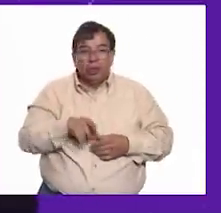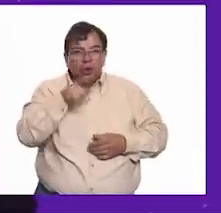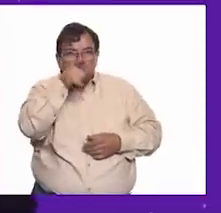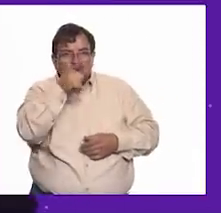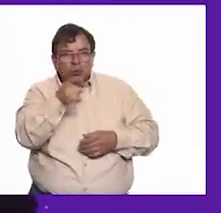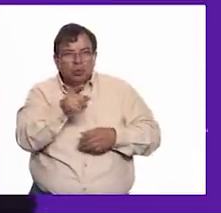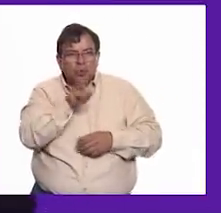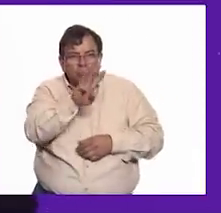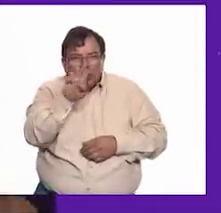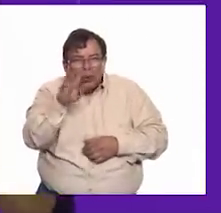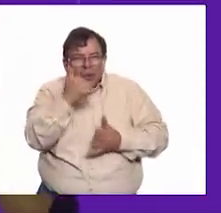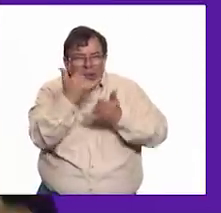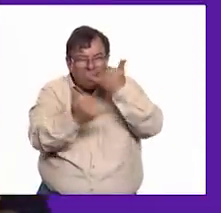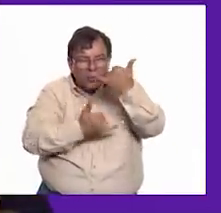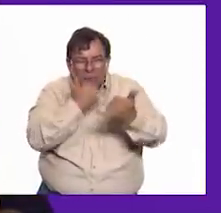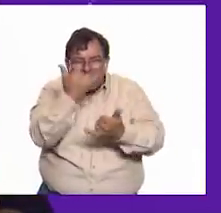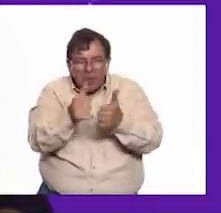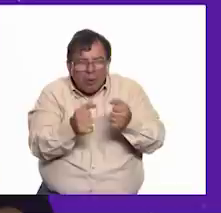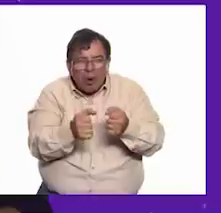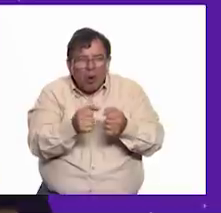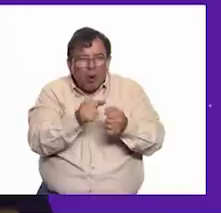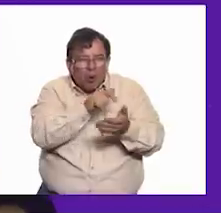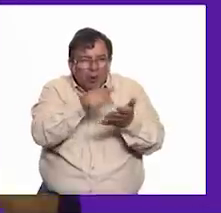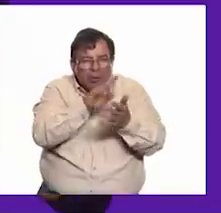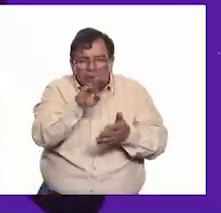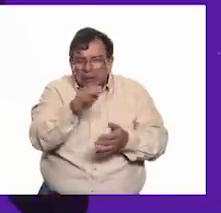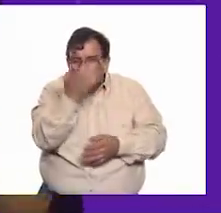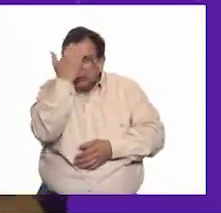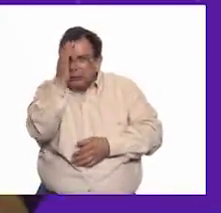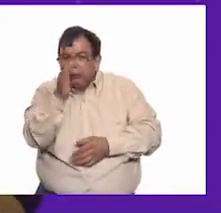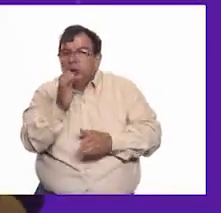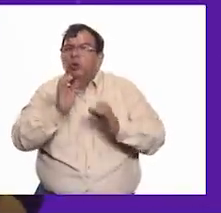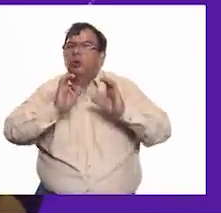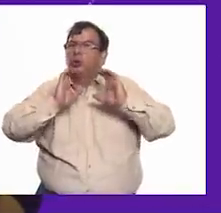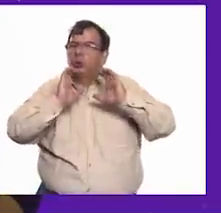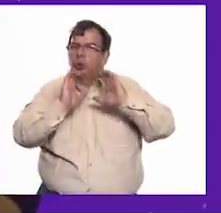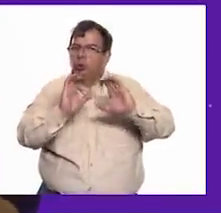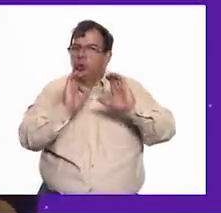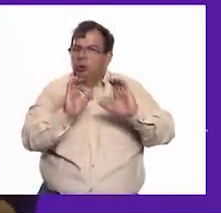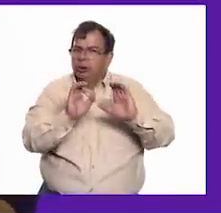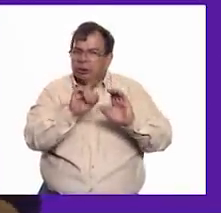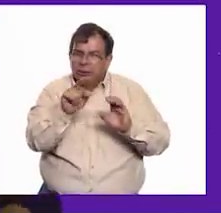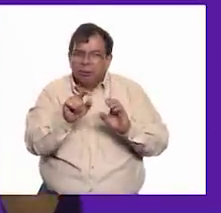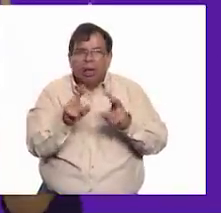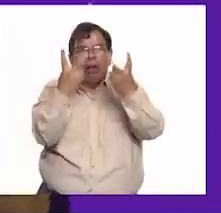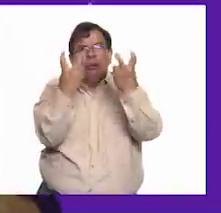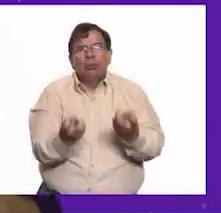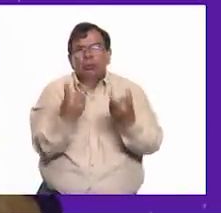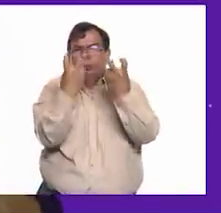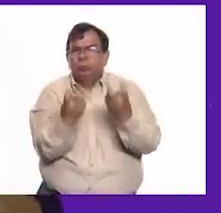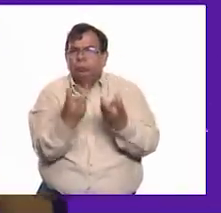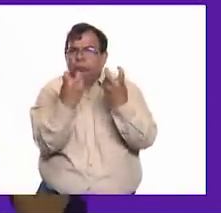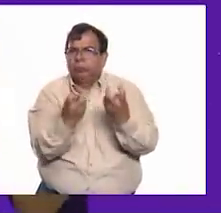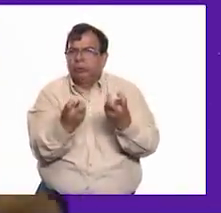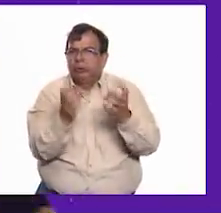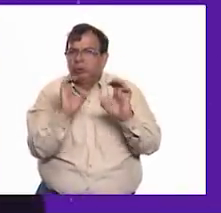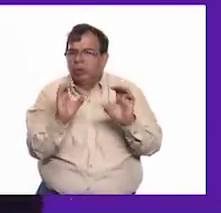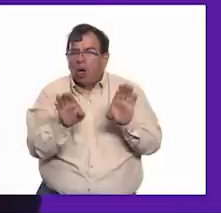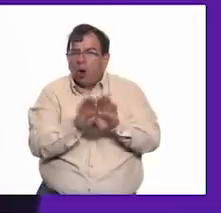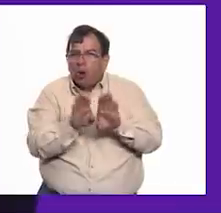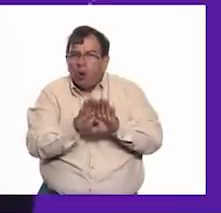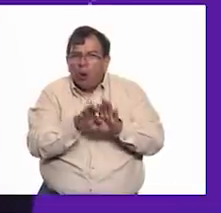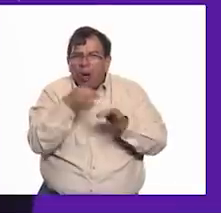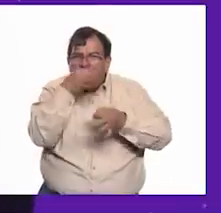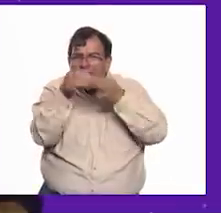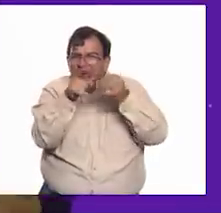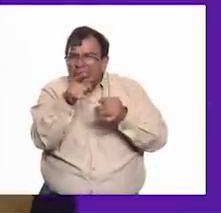por páginas de videojuegos o sitios web que no conozcas, ten mucho cuidado con aquello que descargas y, sobre todo, con aquellos